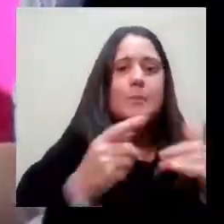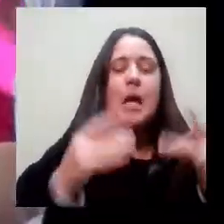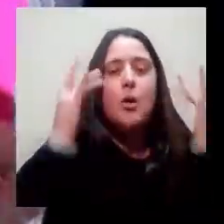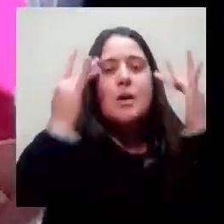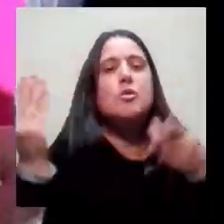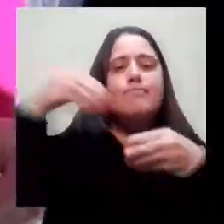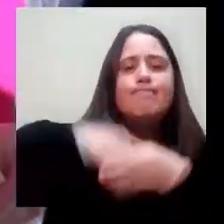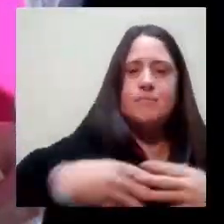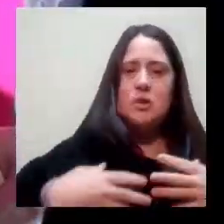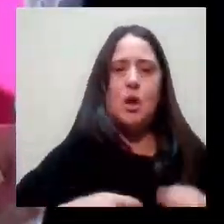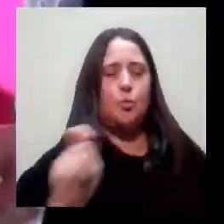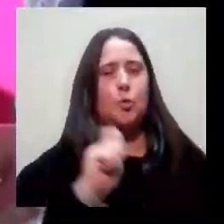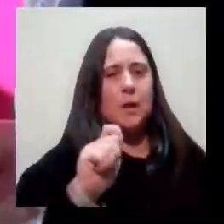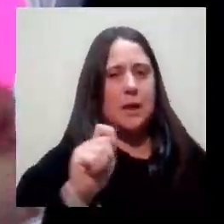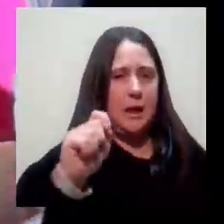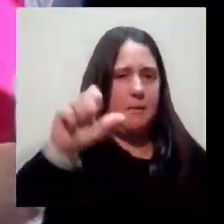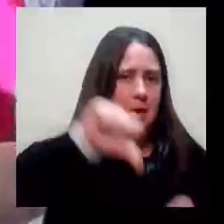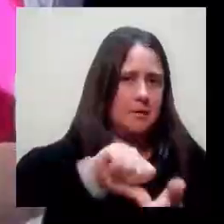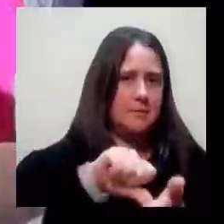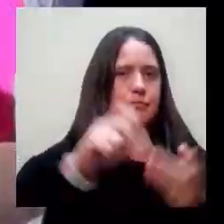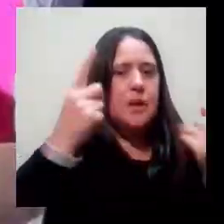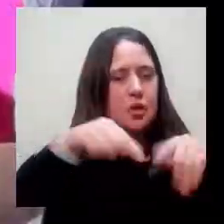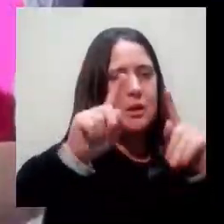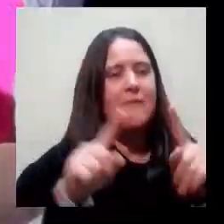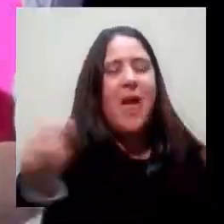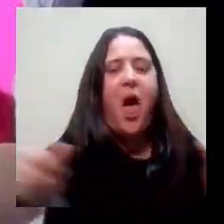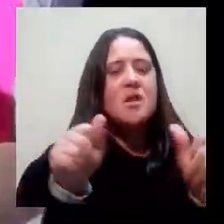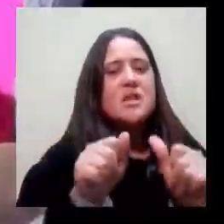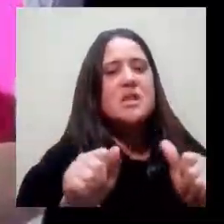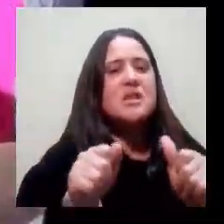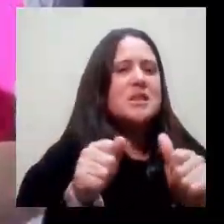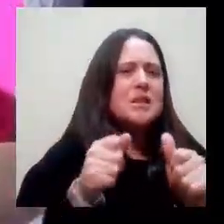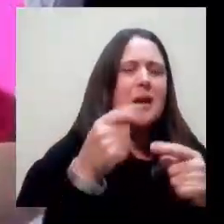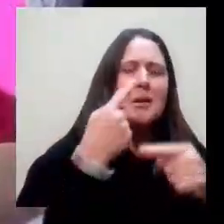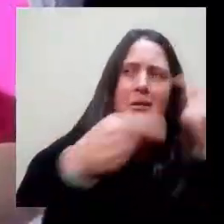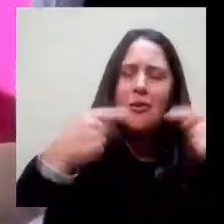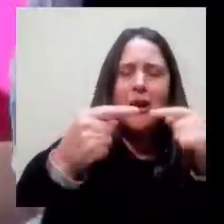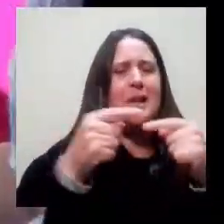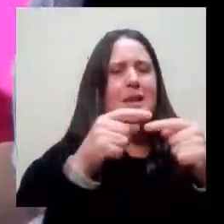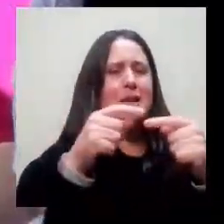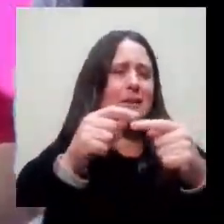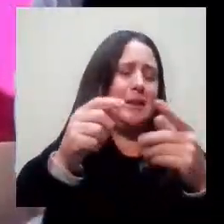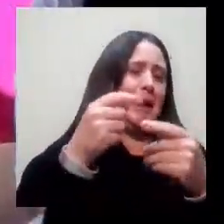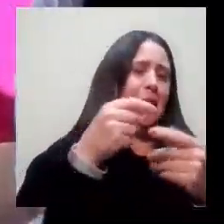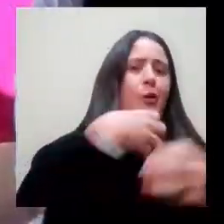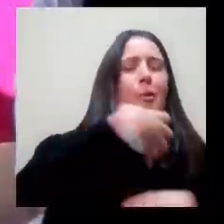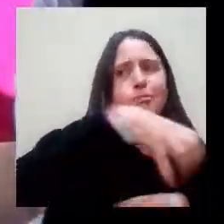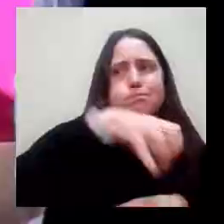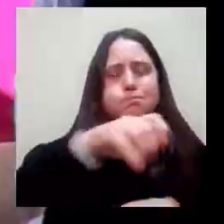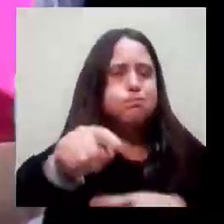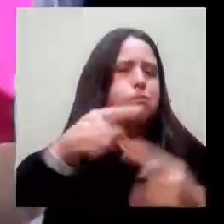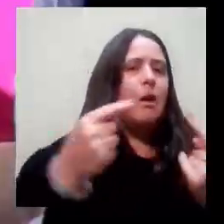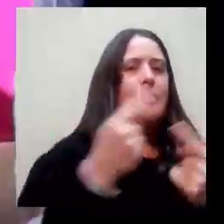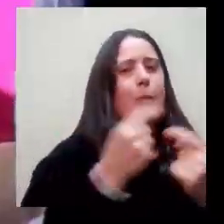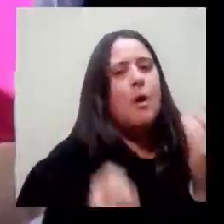salud pública del país. Entonces tenemos que tener acciones de los distintos actores del Estado para generar distintas políticas.